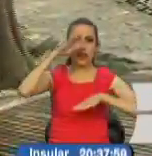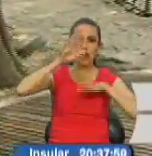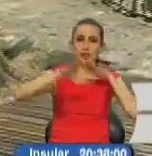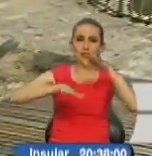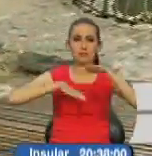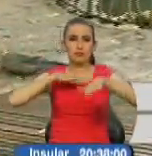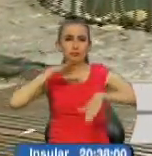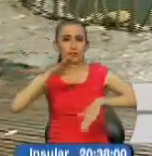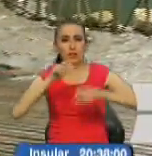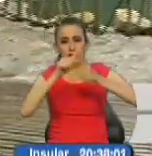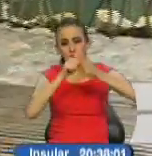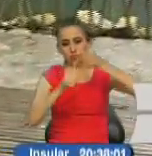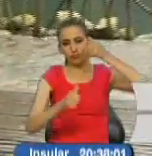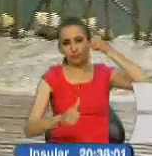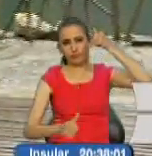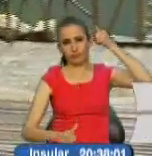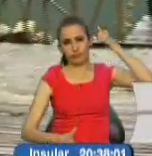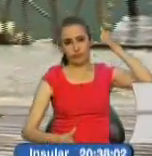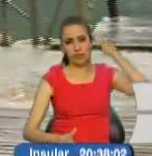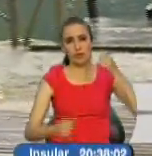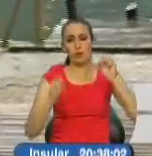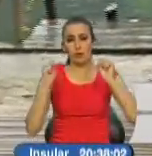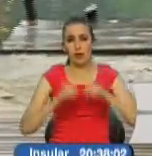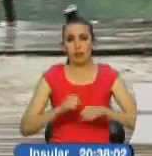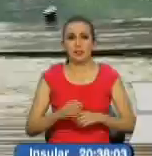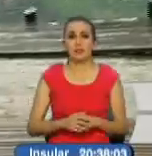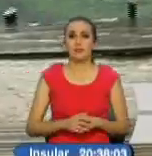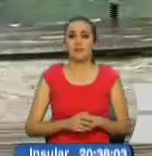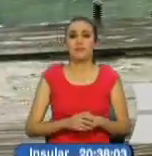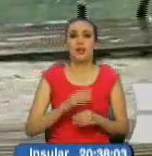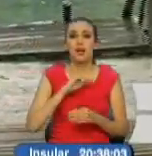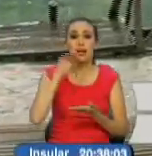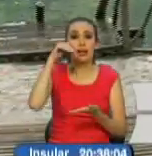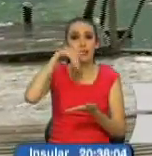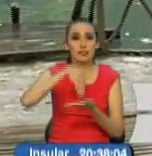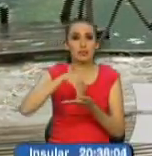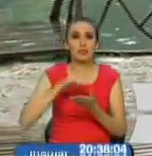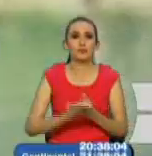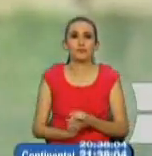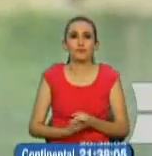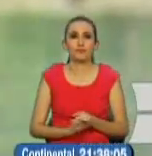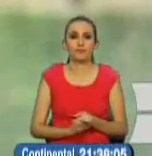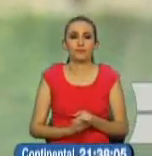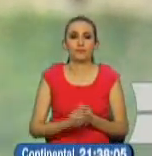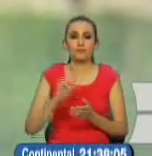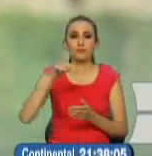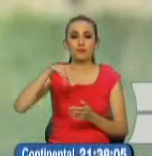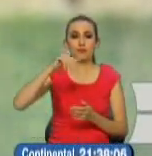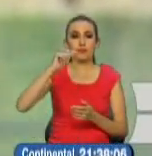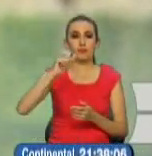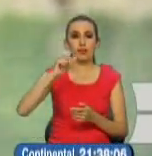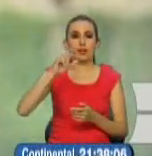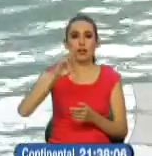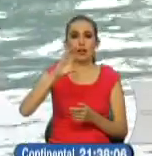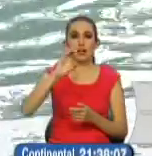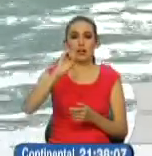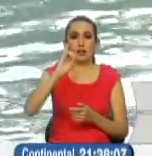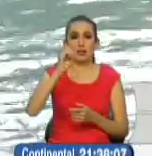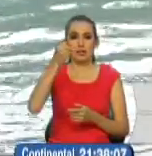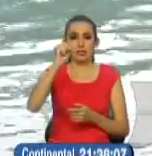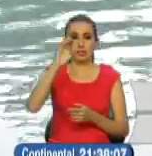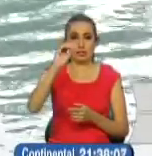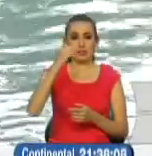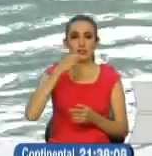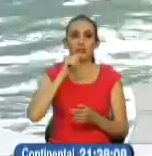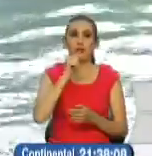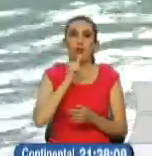Tiene 63 metros de diámetro y 4 metros de profundidad en el centro de la misma. Narciso Calderón, uno de los guías, explica que